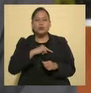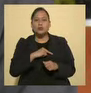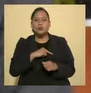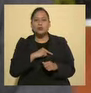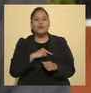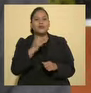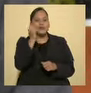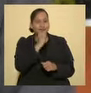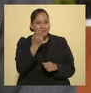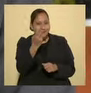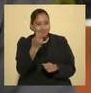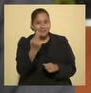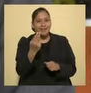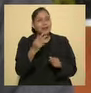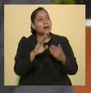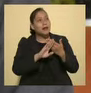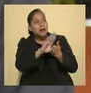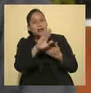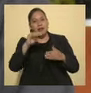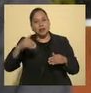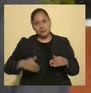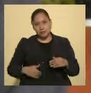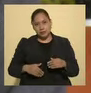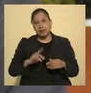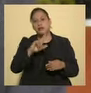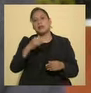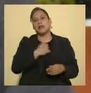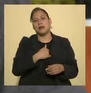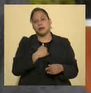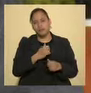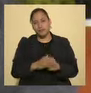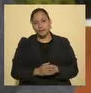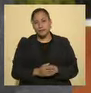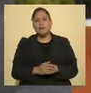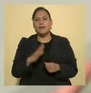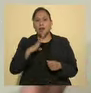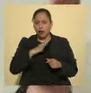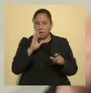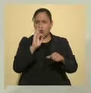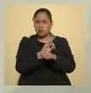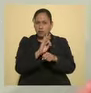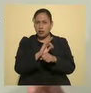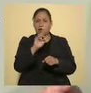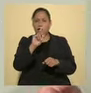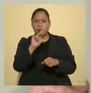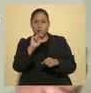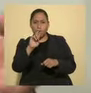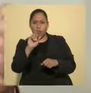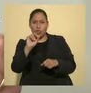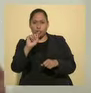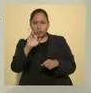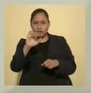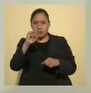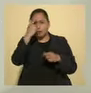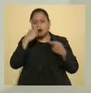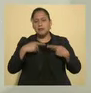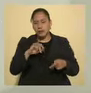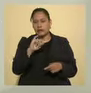hay que justamente prevenir antes que lamentar. Y sí hay un plan de protección civil, etcétera, etcétera. Sin embargo,